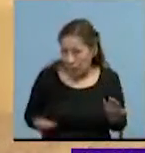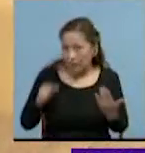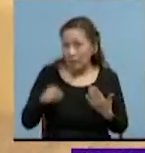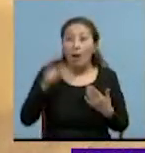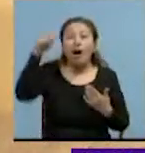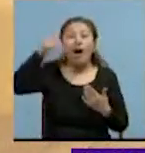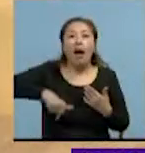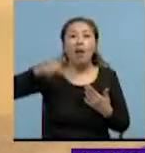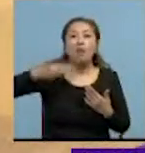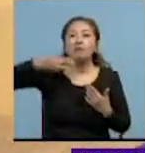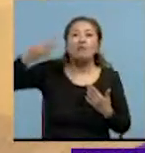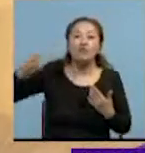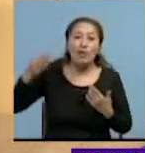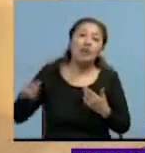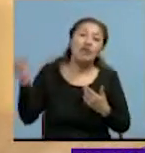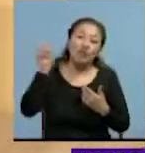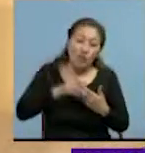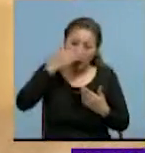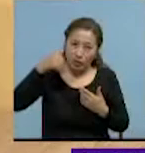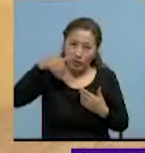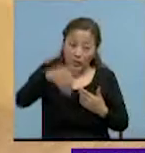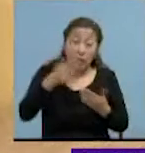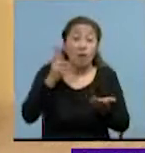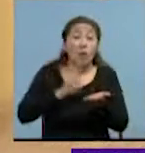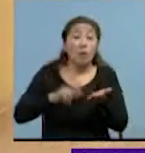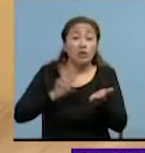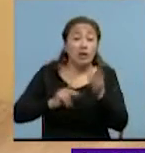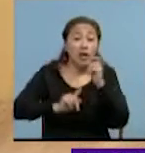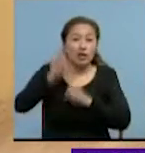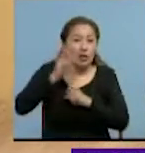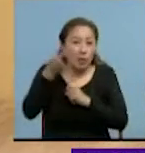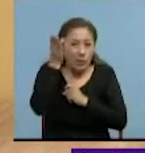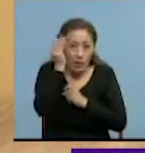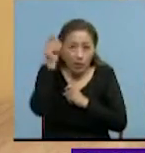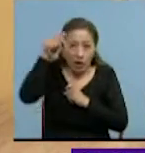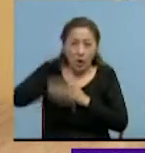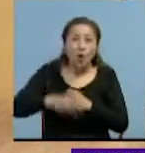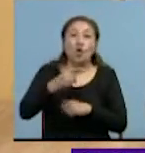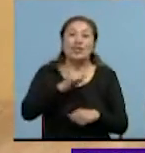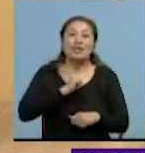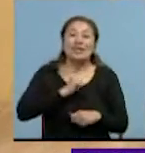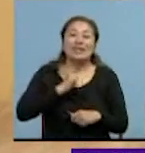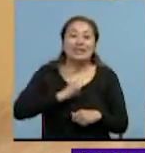ahora en Purmamarca. Ya volveremos de nuevo hacia el norte. Le vamos recordando, hoy Dinamarca empató